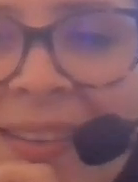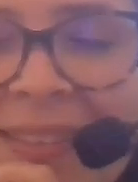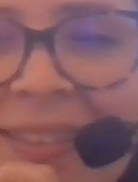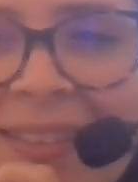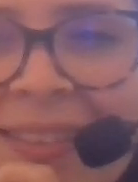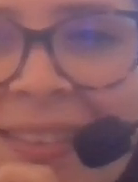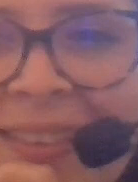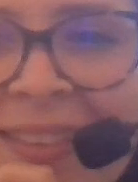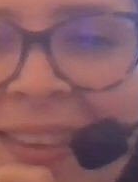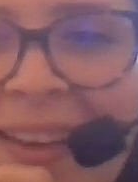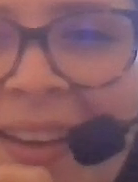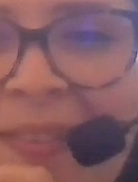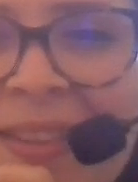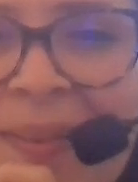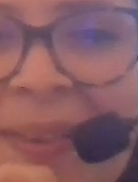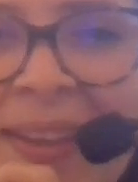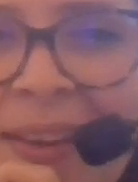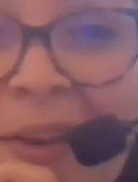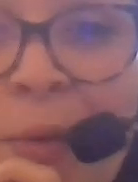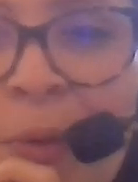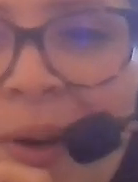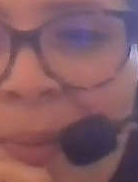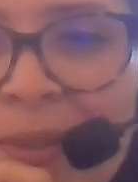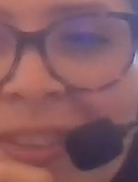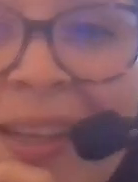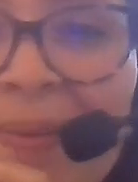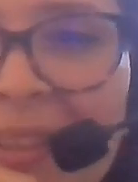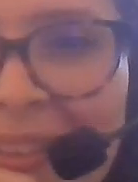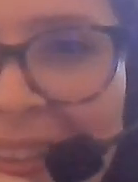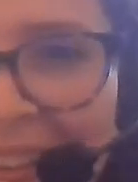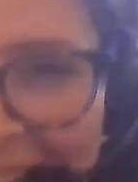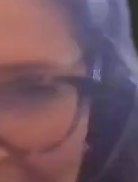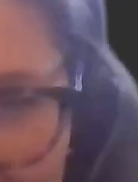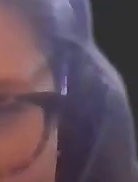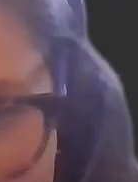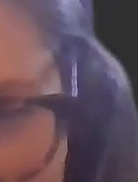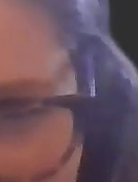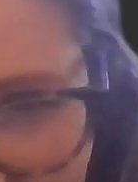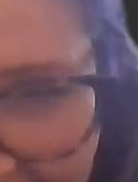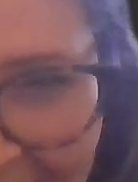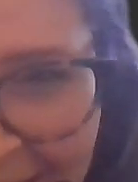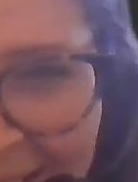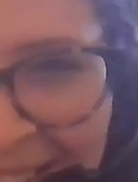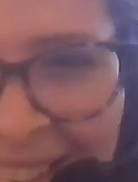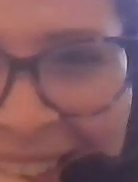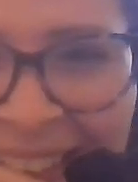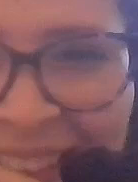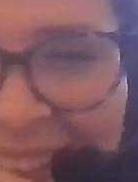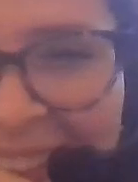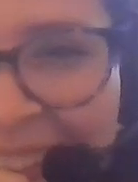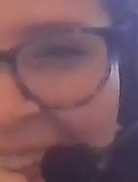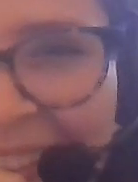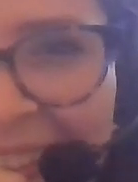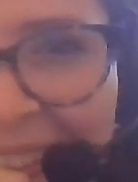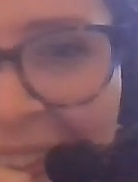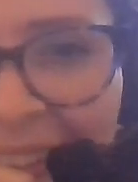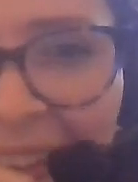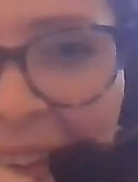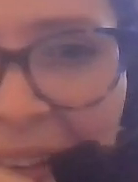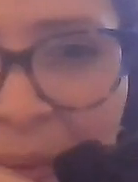este vuelve a poner el video sí Qué risa porque lo probamos tres veces también de empezar siempre